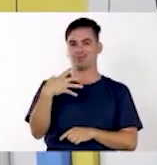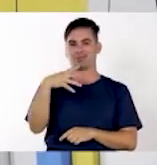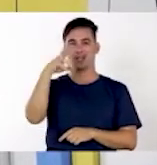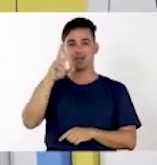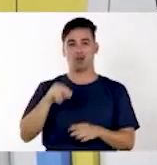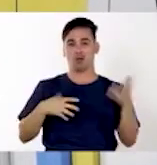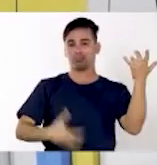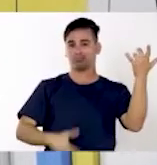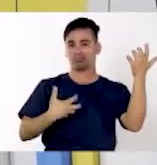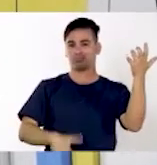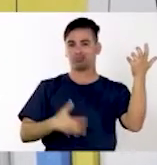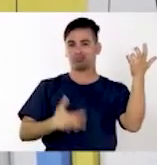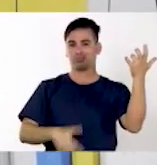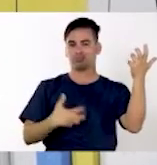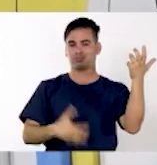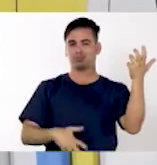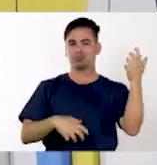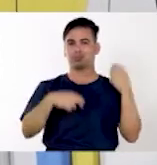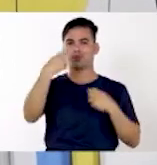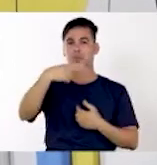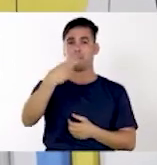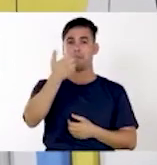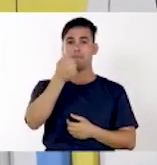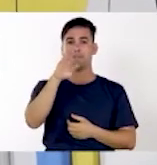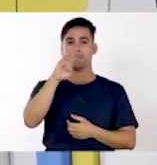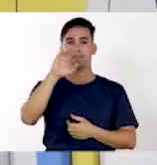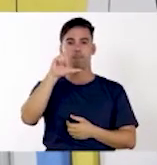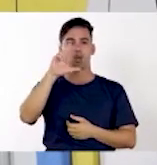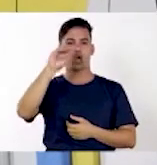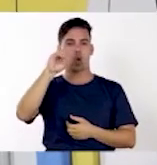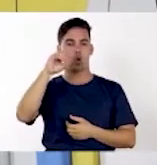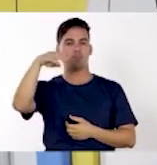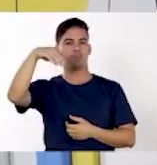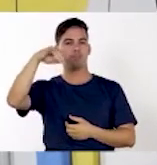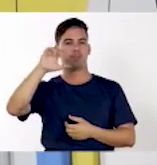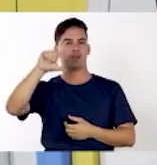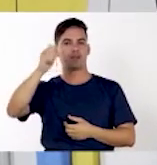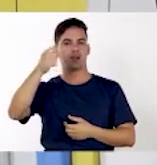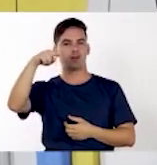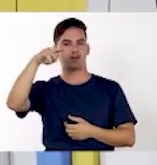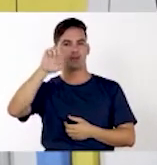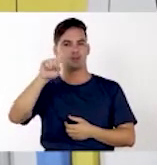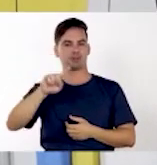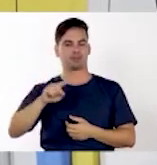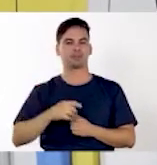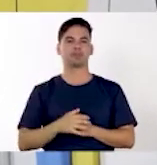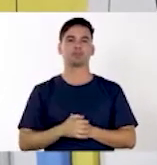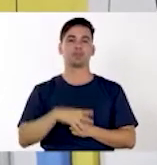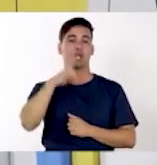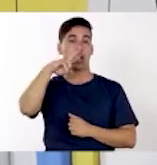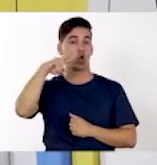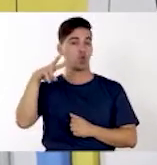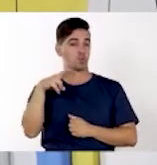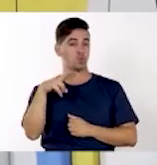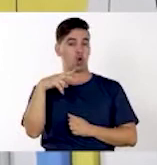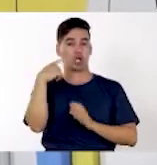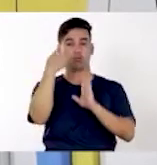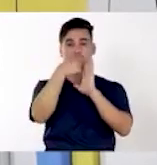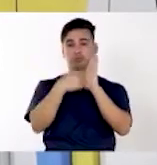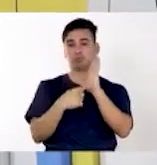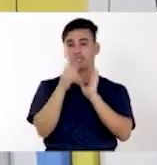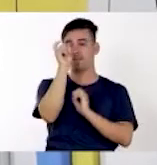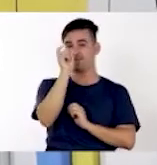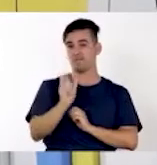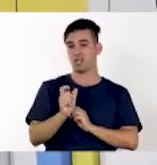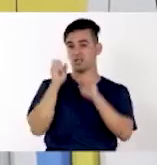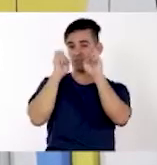canción de la trova, que va a ser Pablito Milanés. Busquen los datos biográficos. Yo les voy a